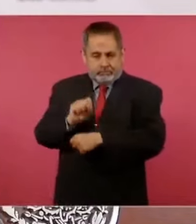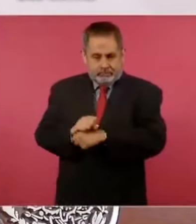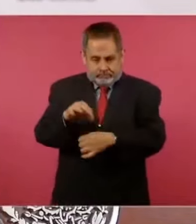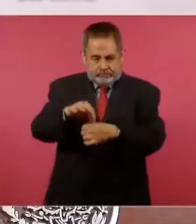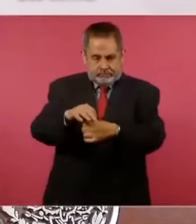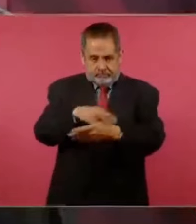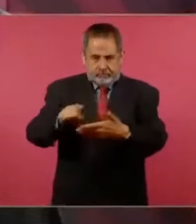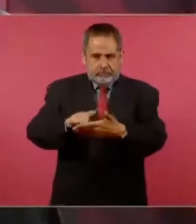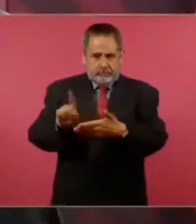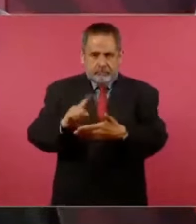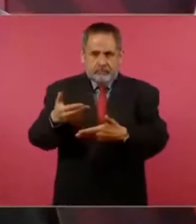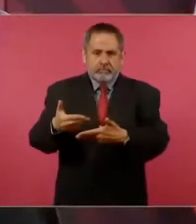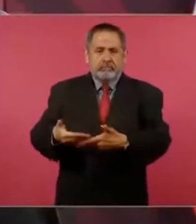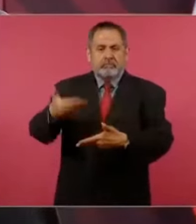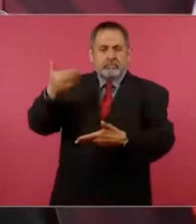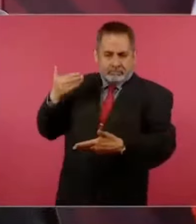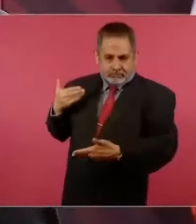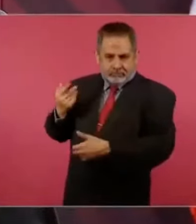de las elecciones.